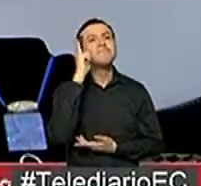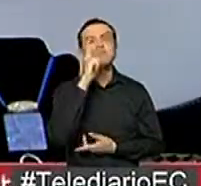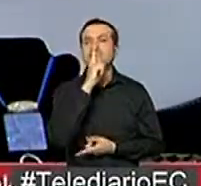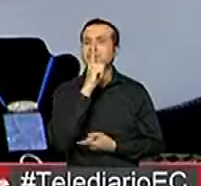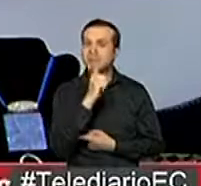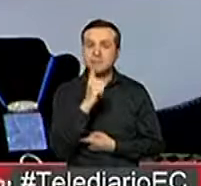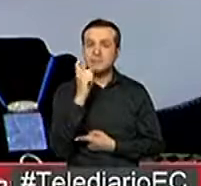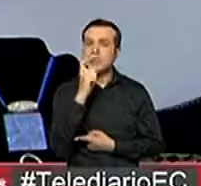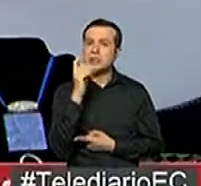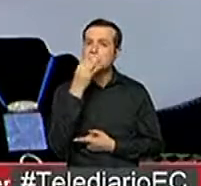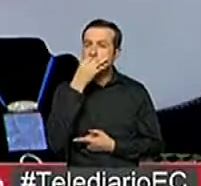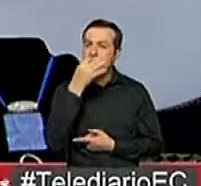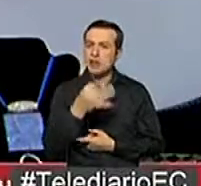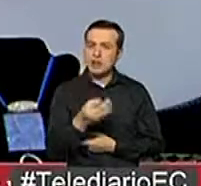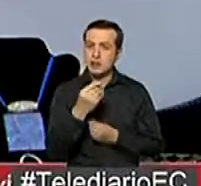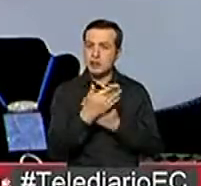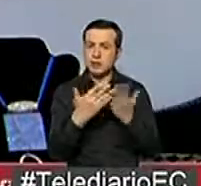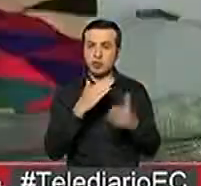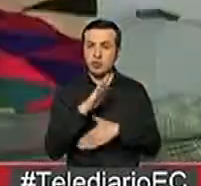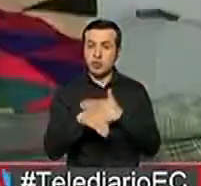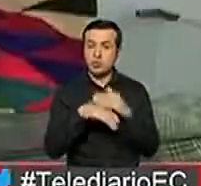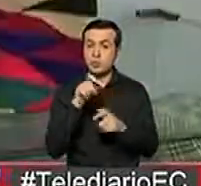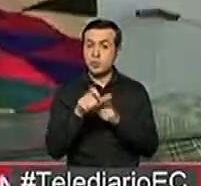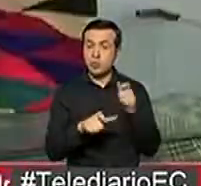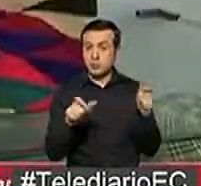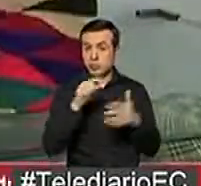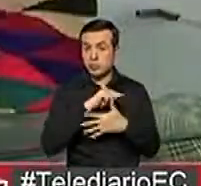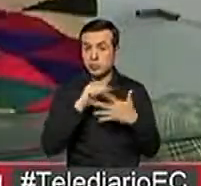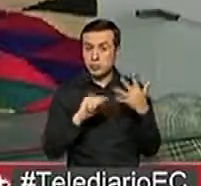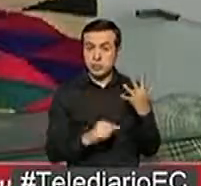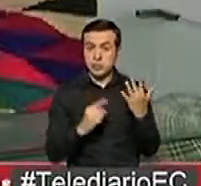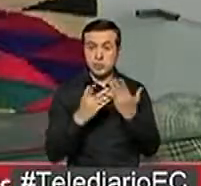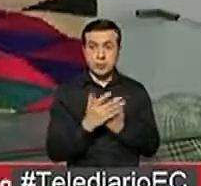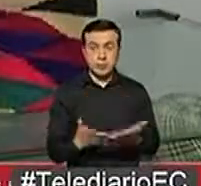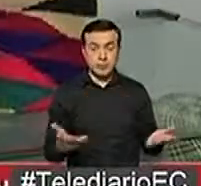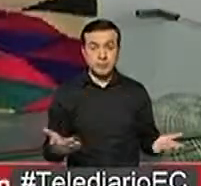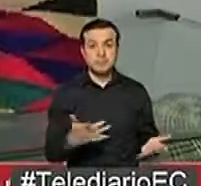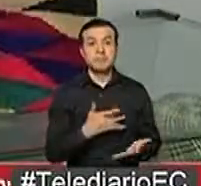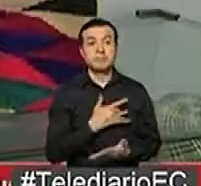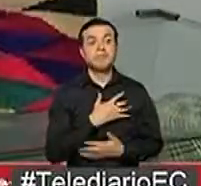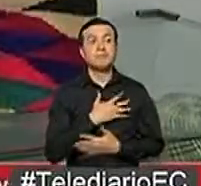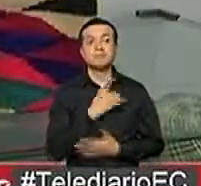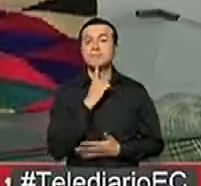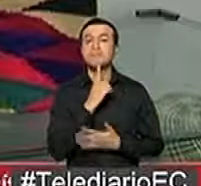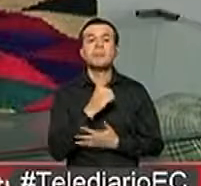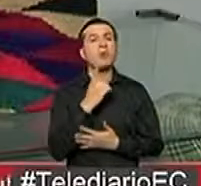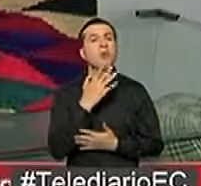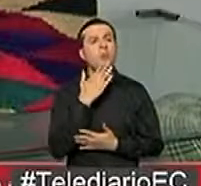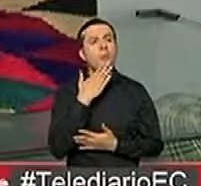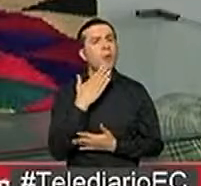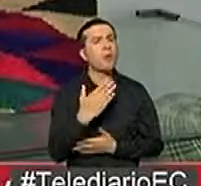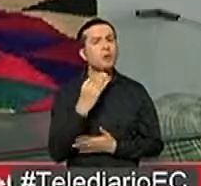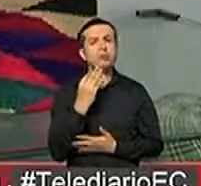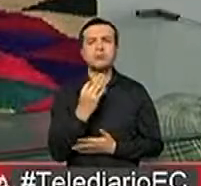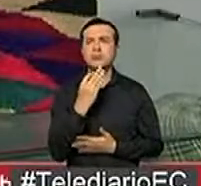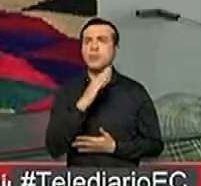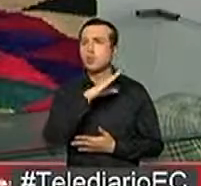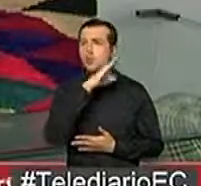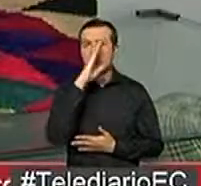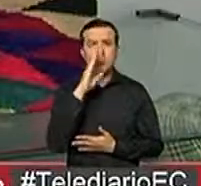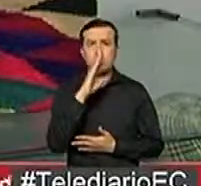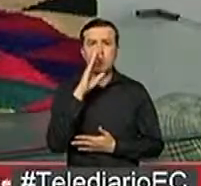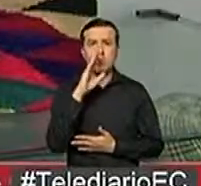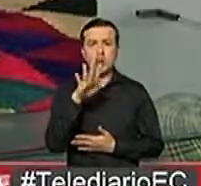necesidades reales que tenemos los artesanos. Está muy, muy bueno porque nunca he salido así